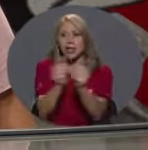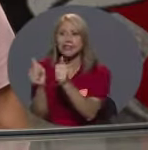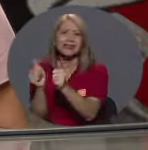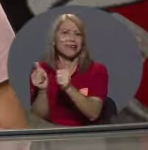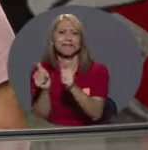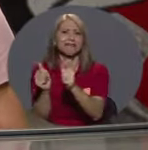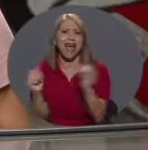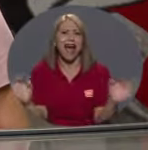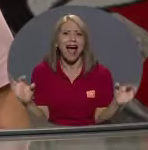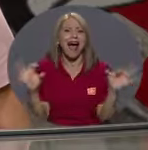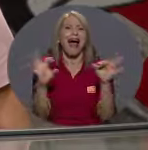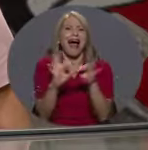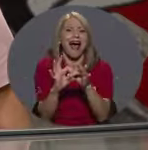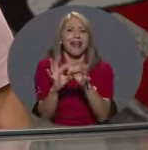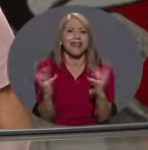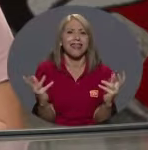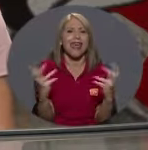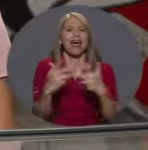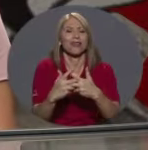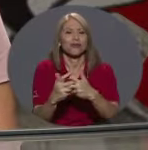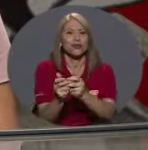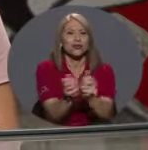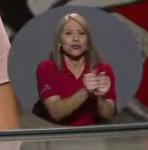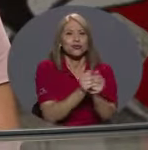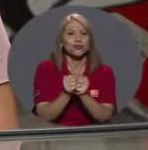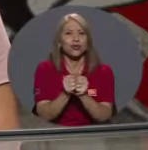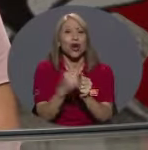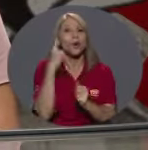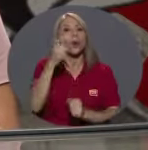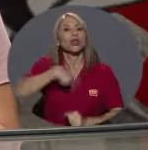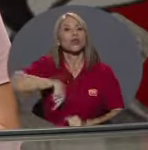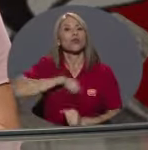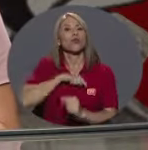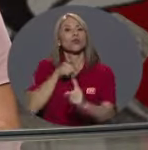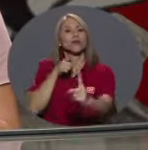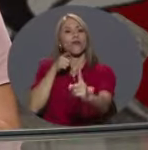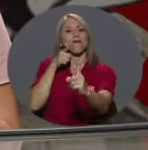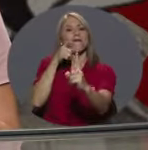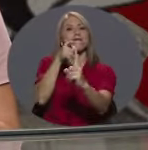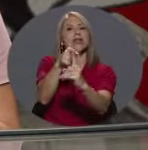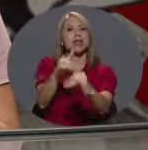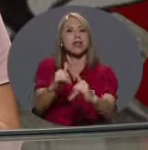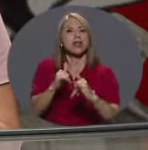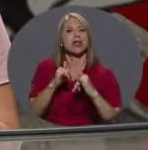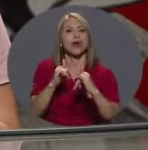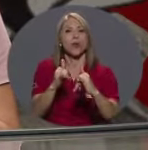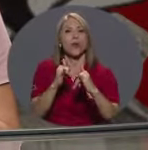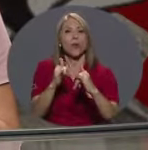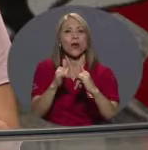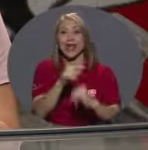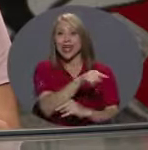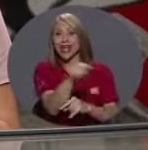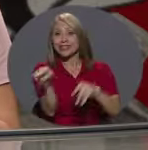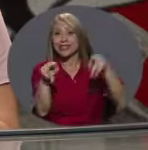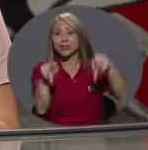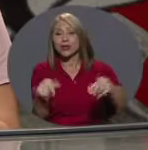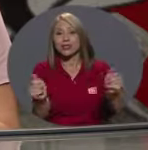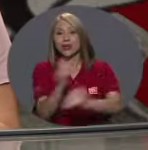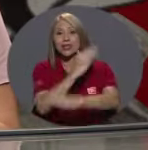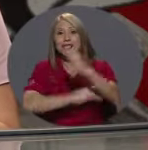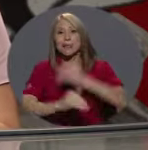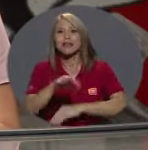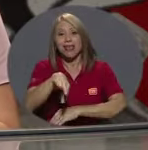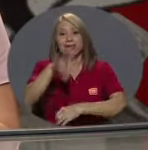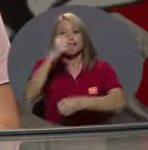final todos tenemos un fin común, que es colocar a estas personas con discapacidad en puestos laborales